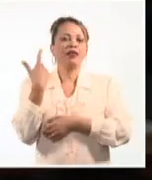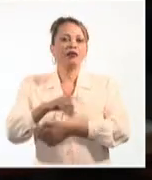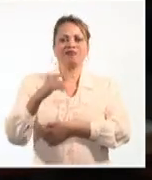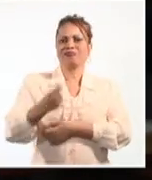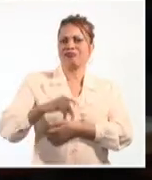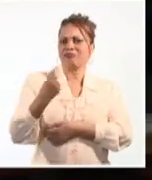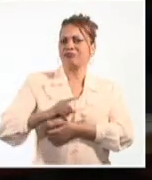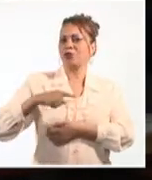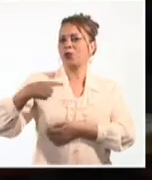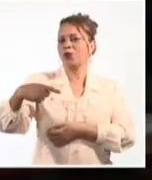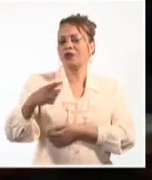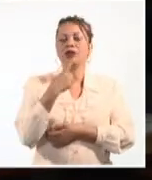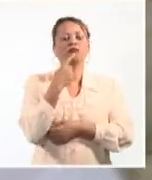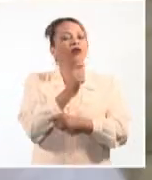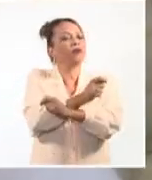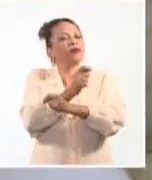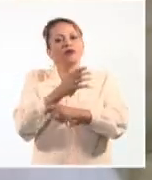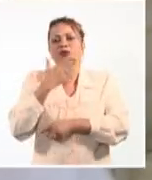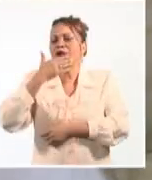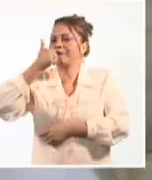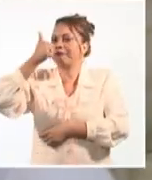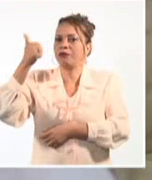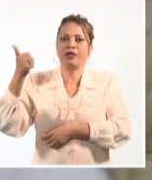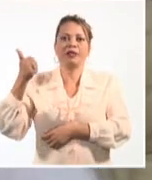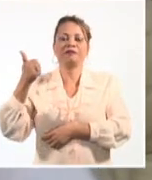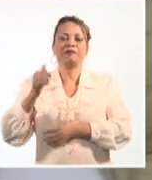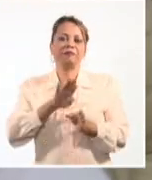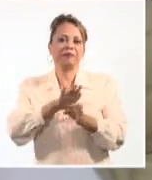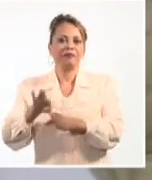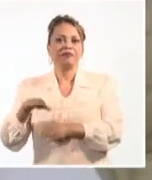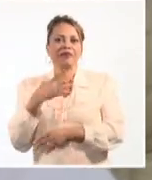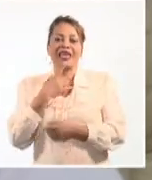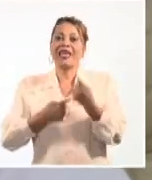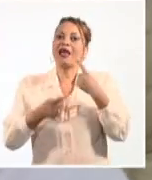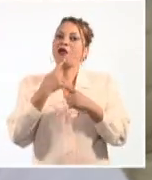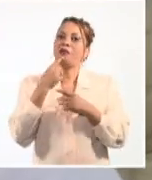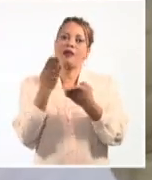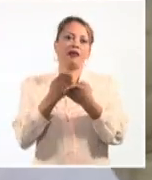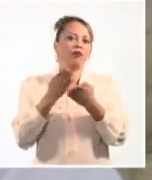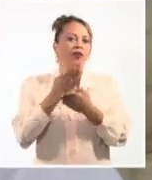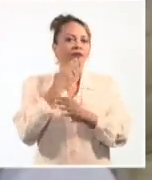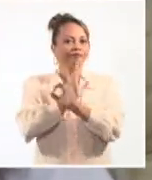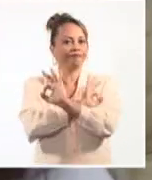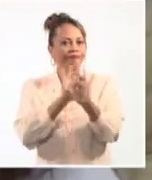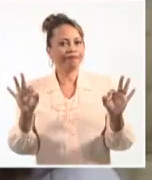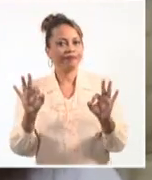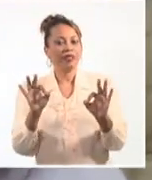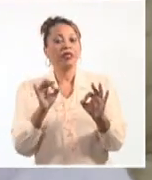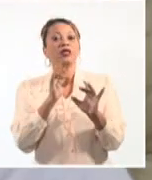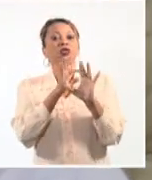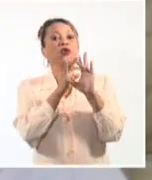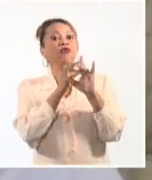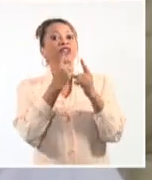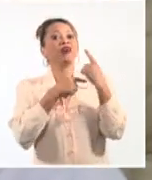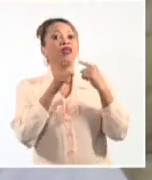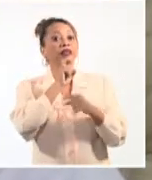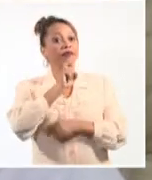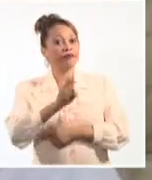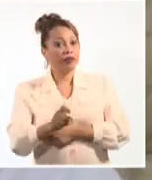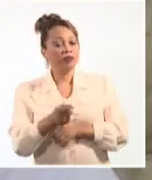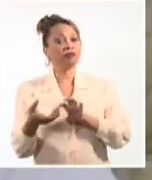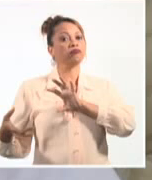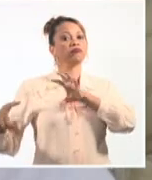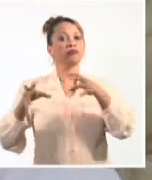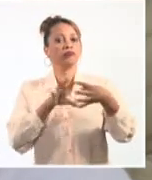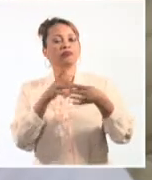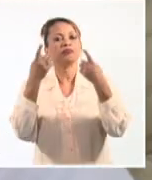la verdad es una profesora muy muy buena. Es una joya para la escuela, la verdad, y porque solfeo es una asignatura muy muy difícil, muy complicada, que requiere